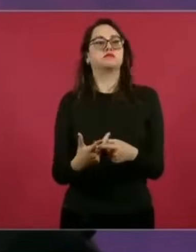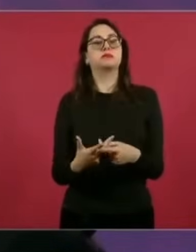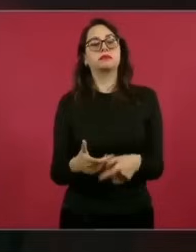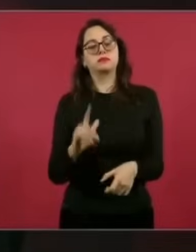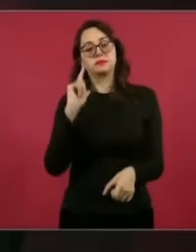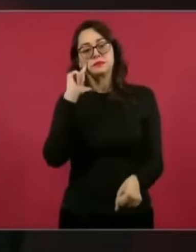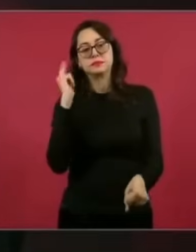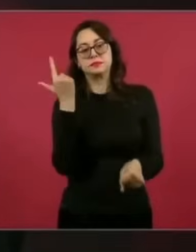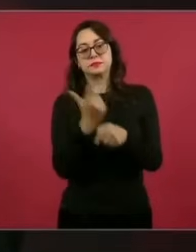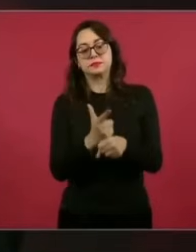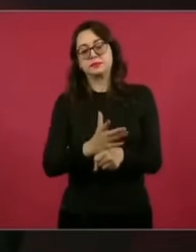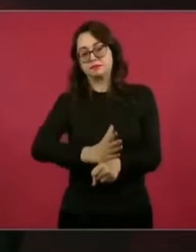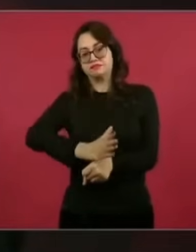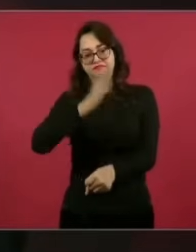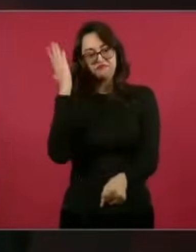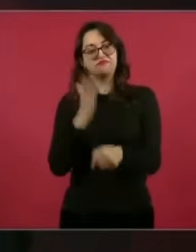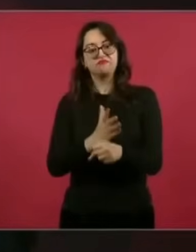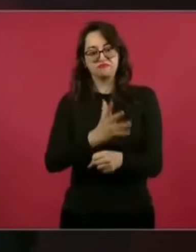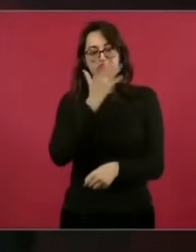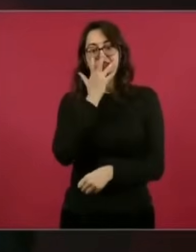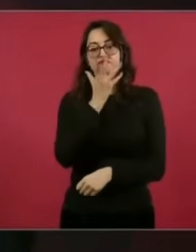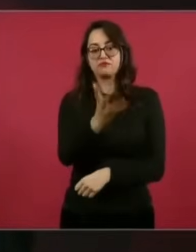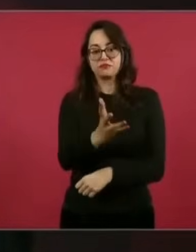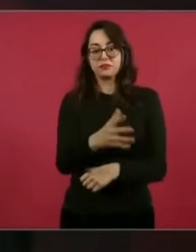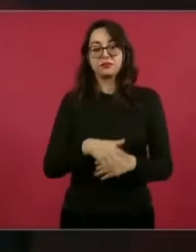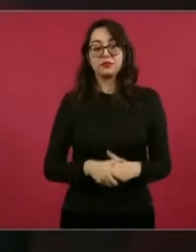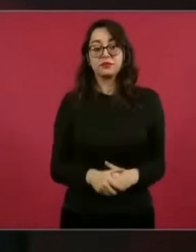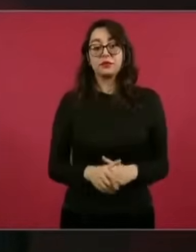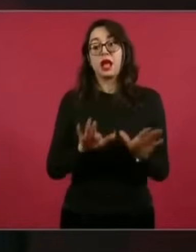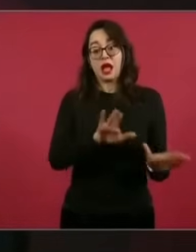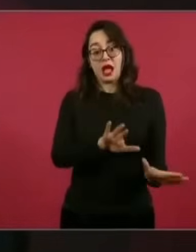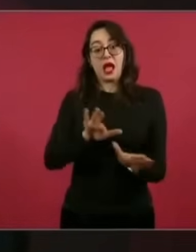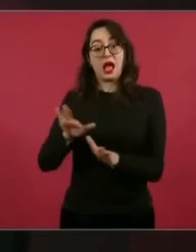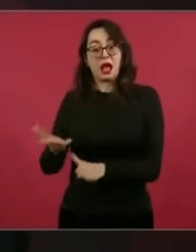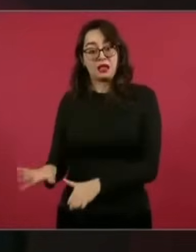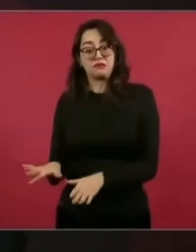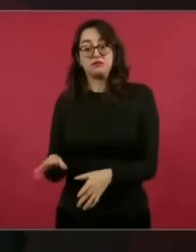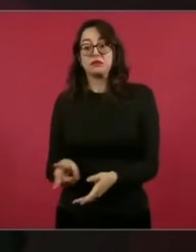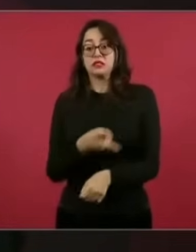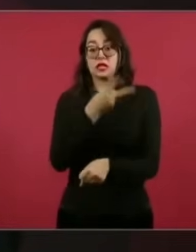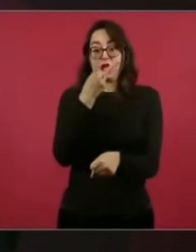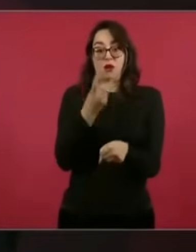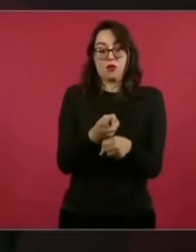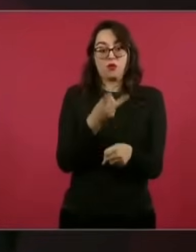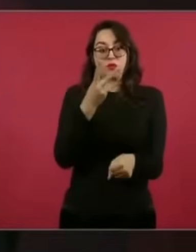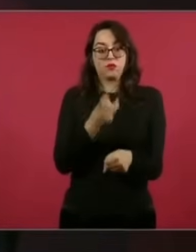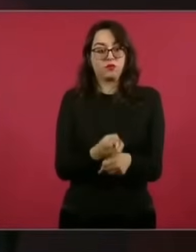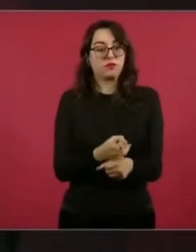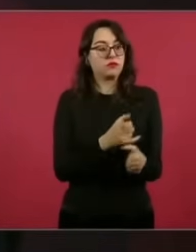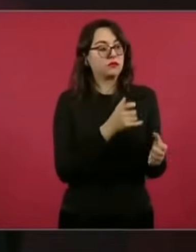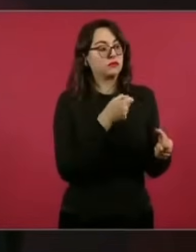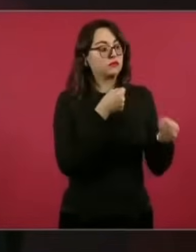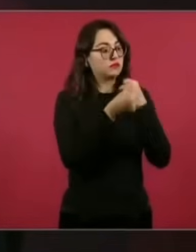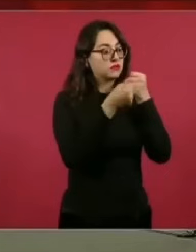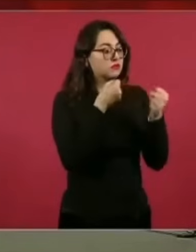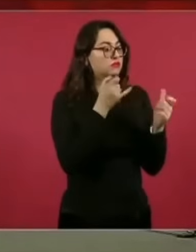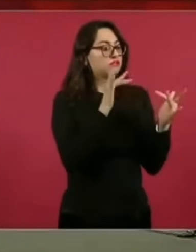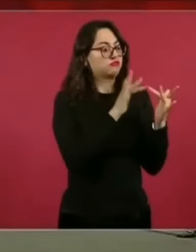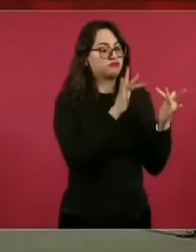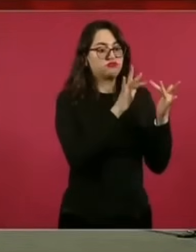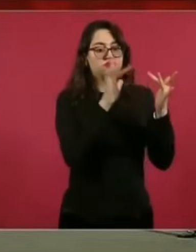sancione a los responsables. Con independencia de ello, se nos instruyó proporcionar todo el apoyo a